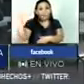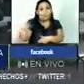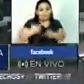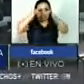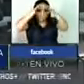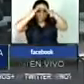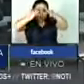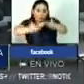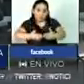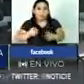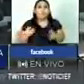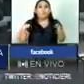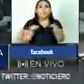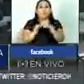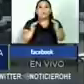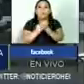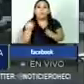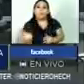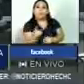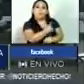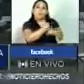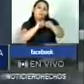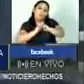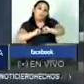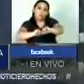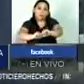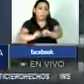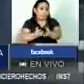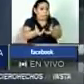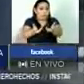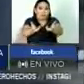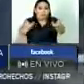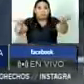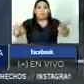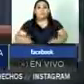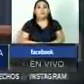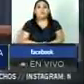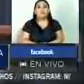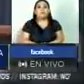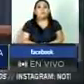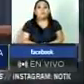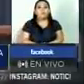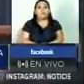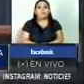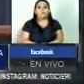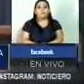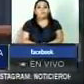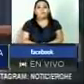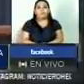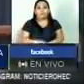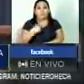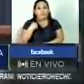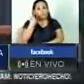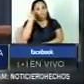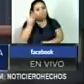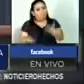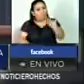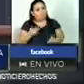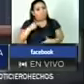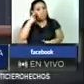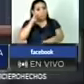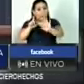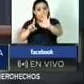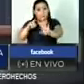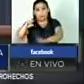Casa Blanca el número de muertos por COVID-19 sigue en aumento parece que tendremos una 60